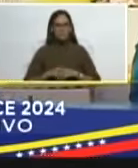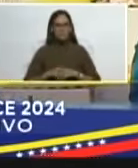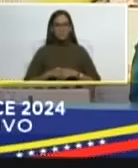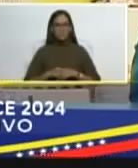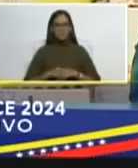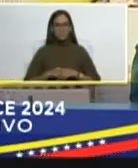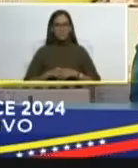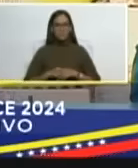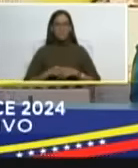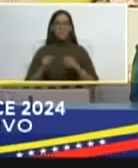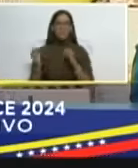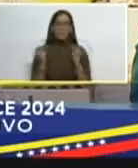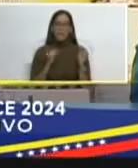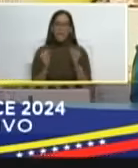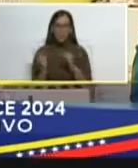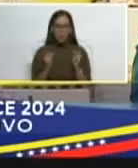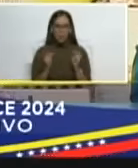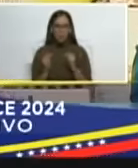Diálogo,